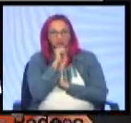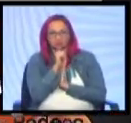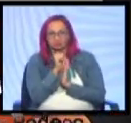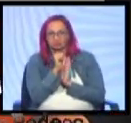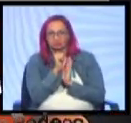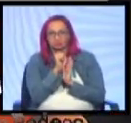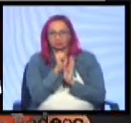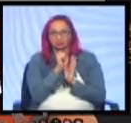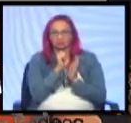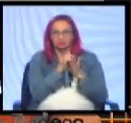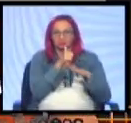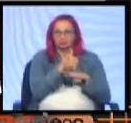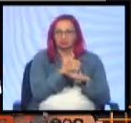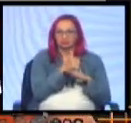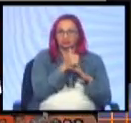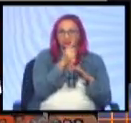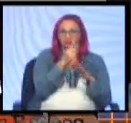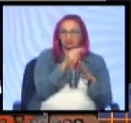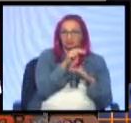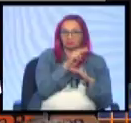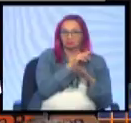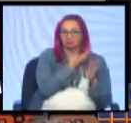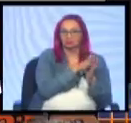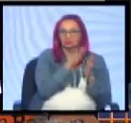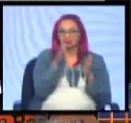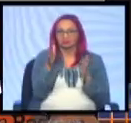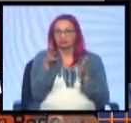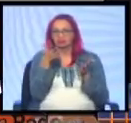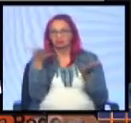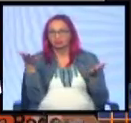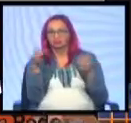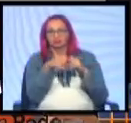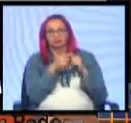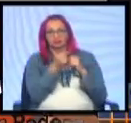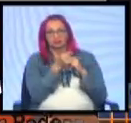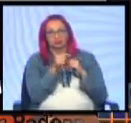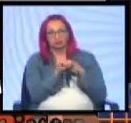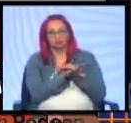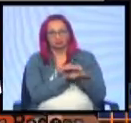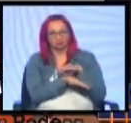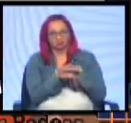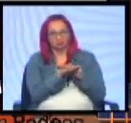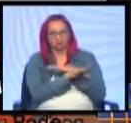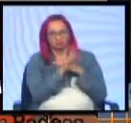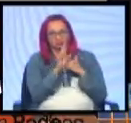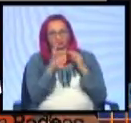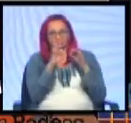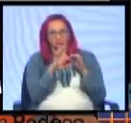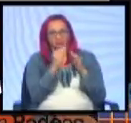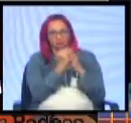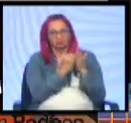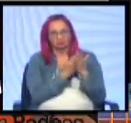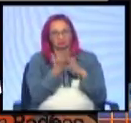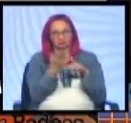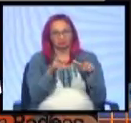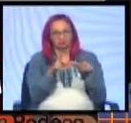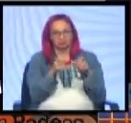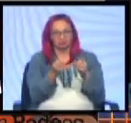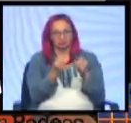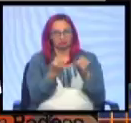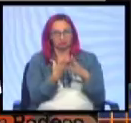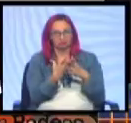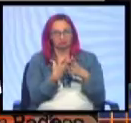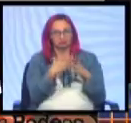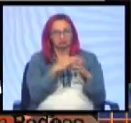establecidas en 100 mil colones, sino que toma como parámetro el salario base de la relación de puestos del sector público,